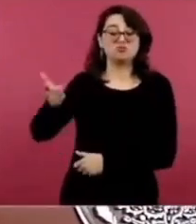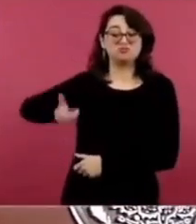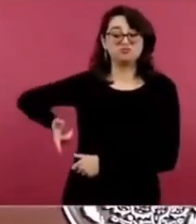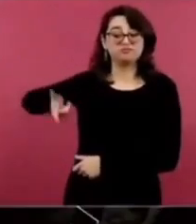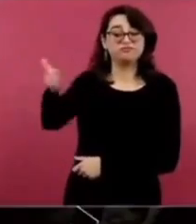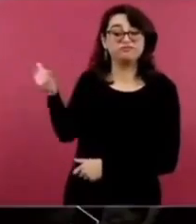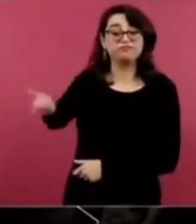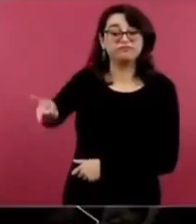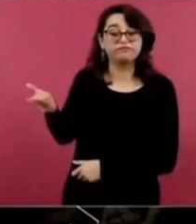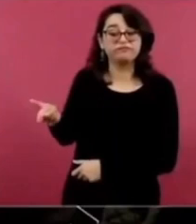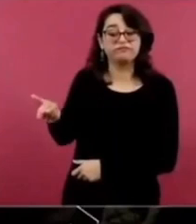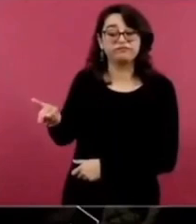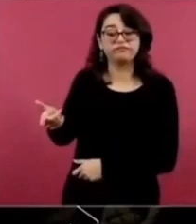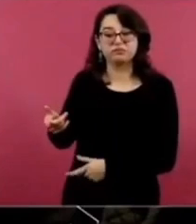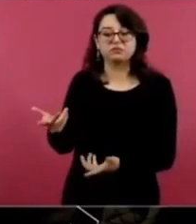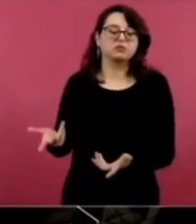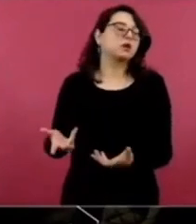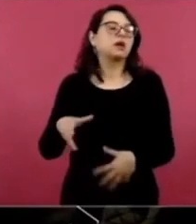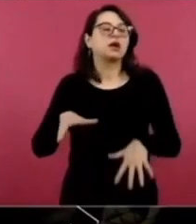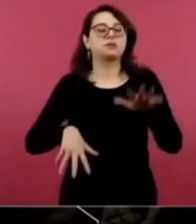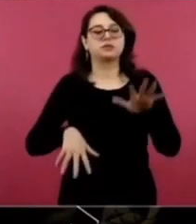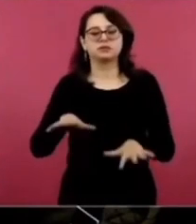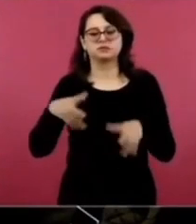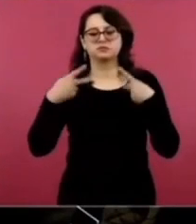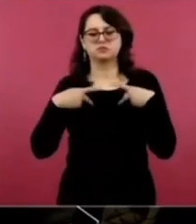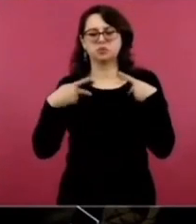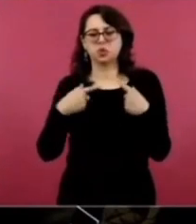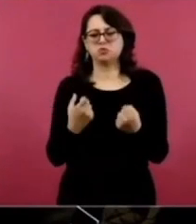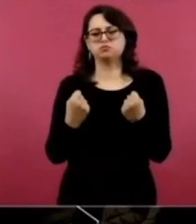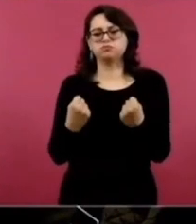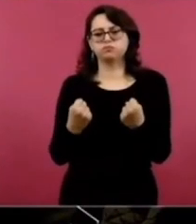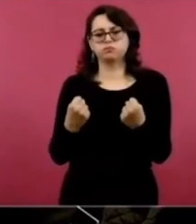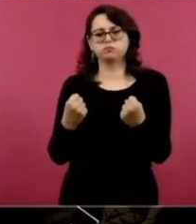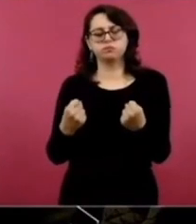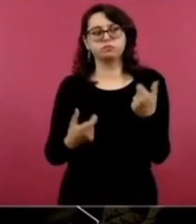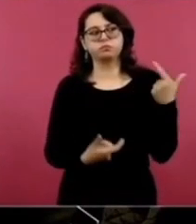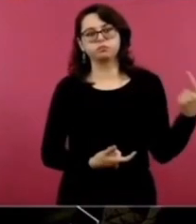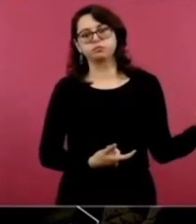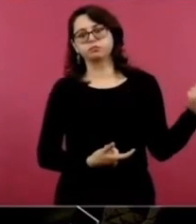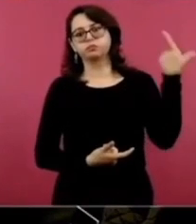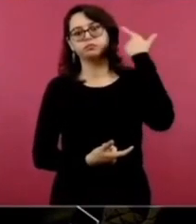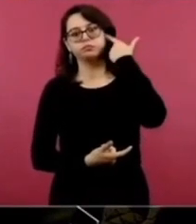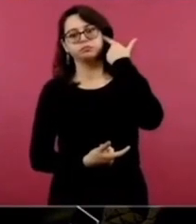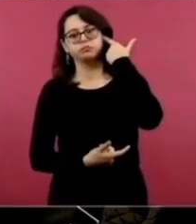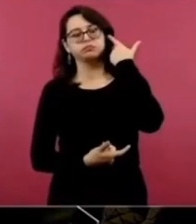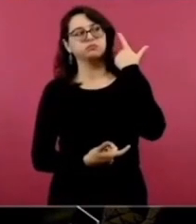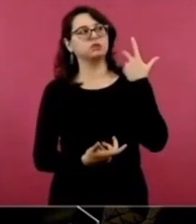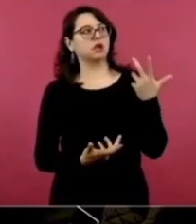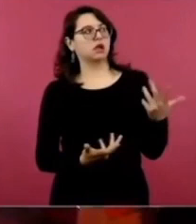los automovilistas ponían resistencia y eran jóvenes,